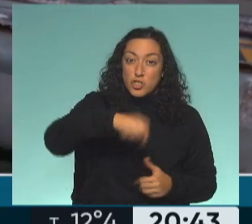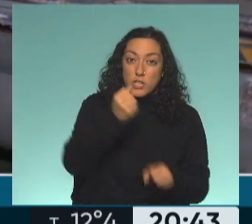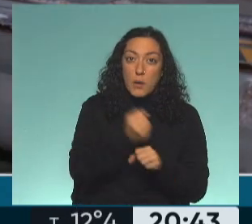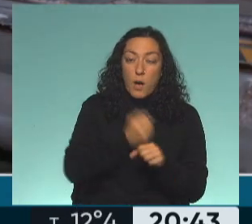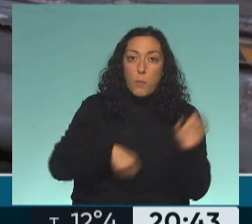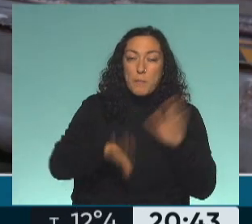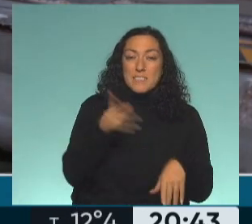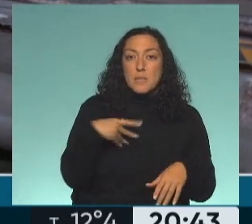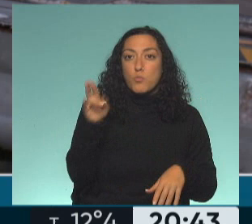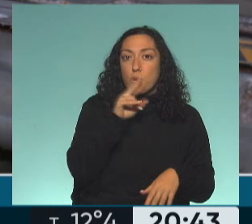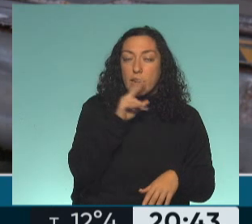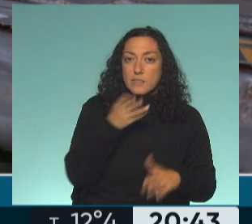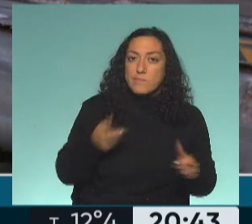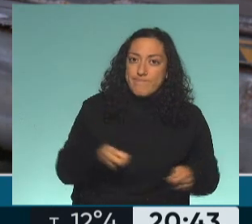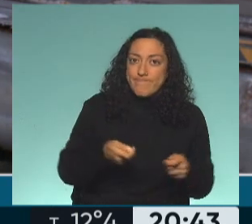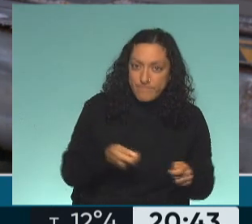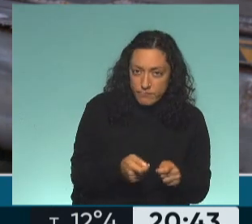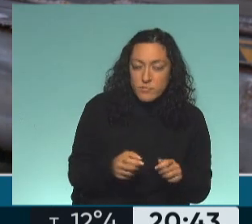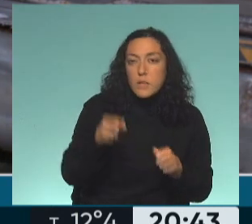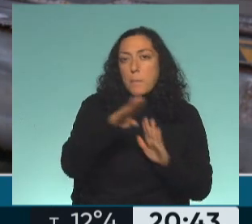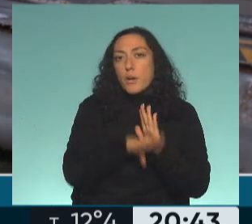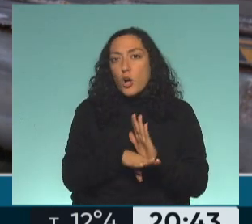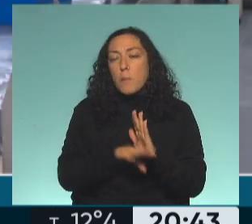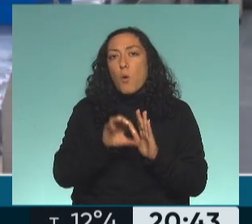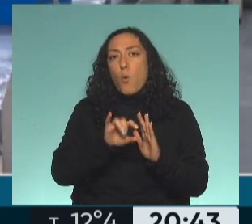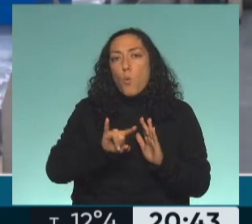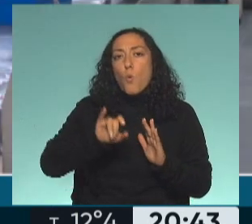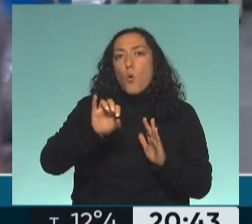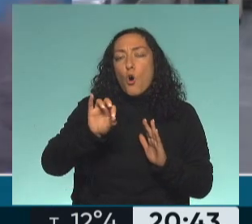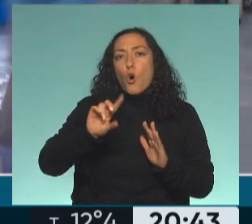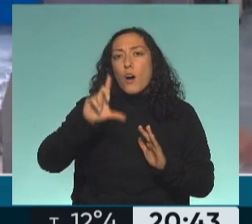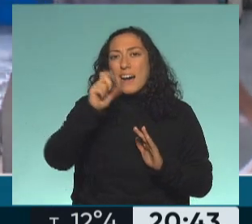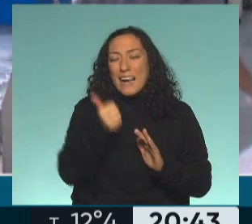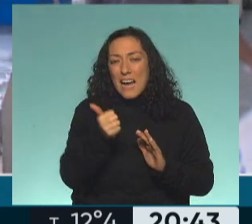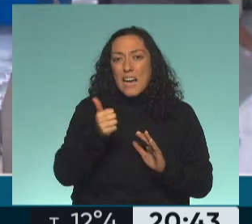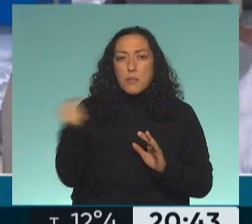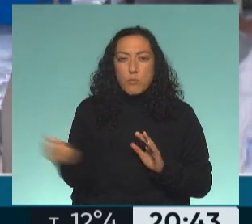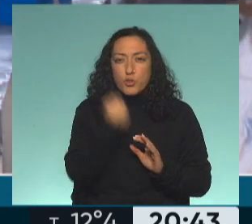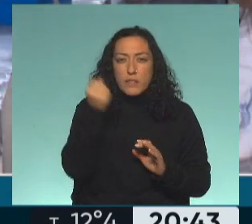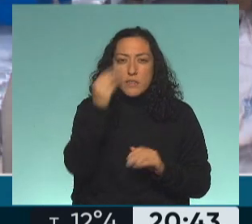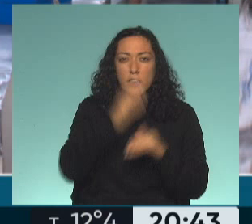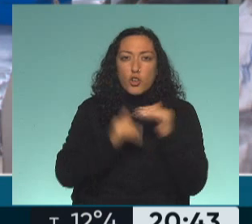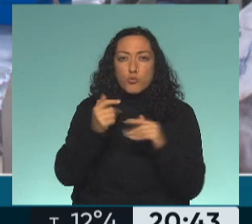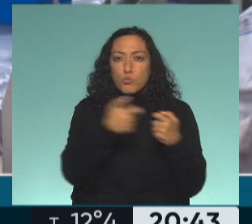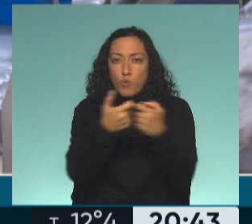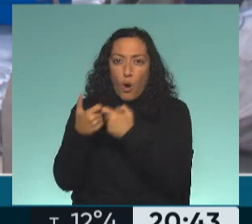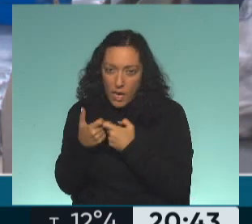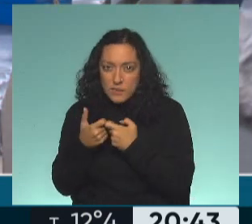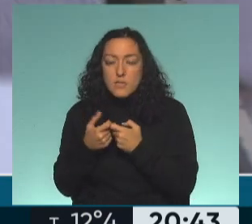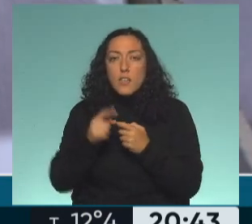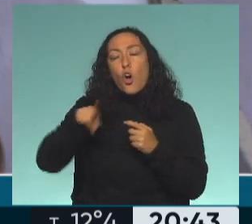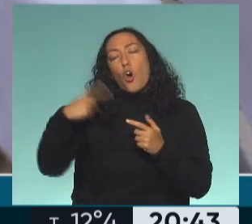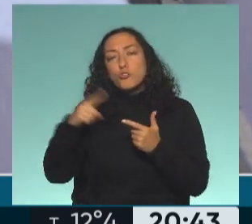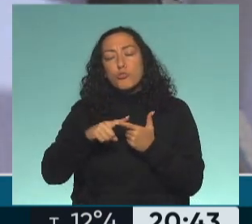trabajo femenino. Tenemos un programa con la UOCRA muy importante de constructoras, igual que tenemos